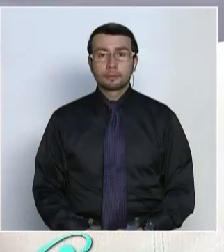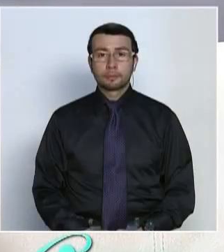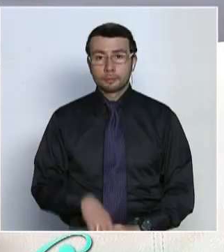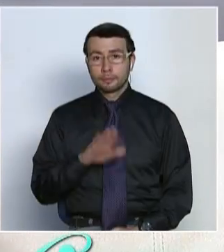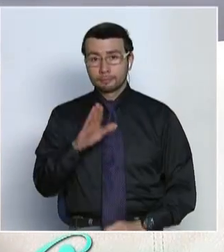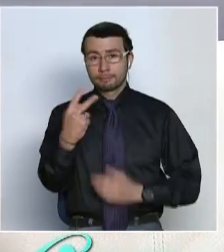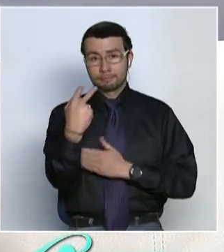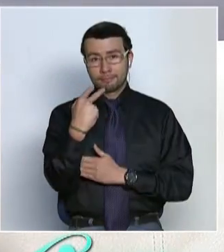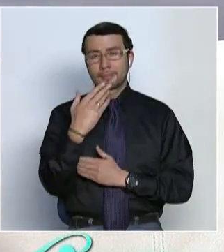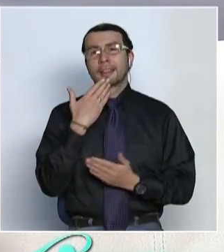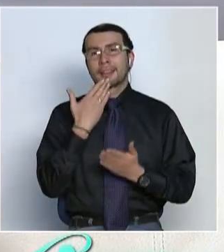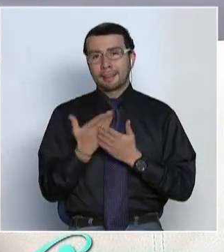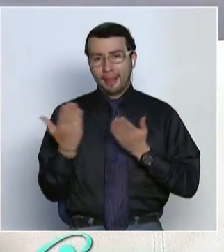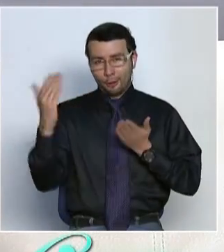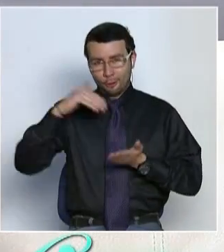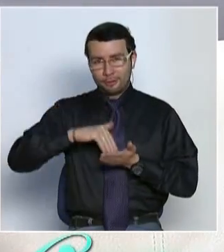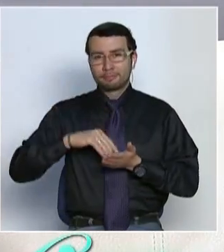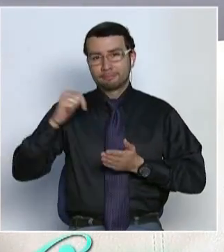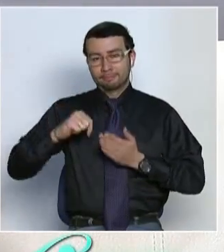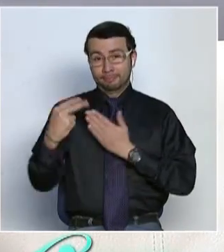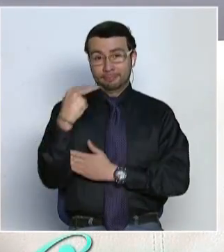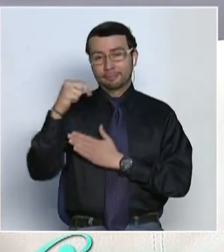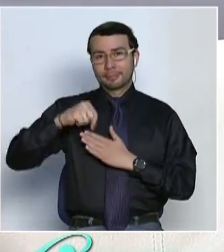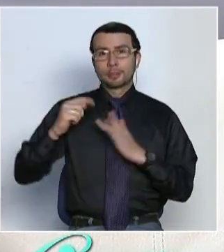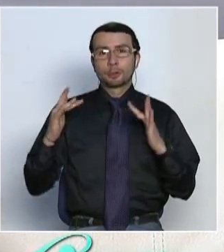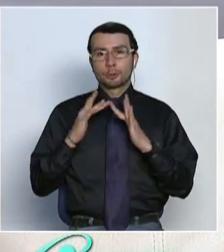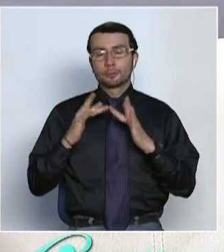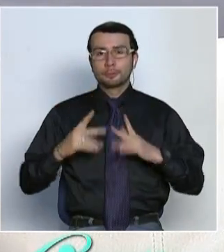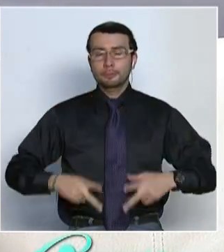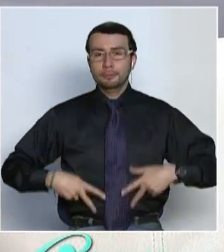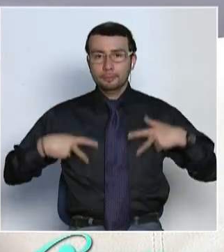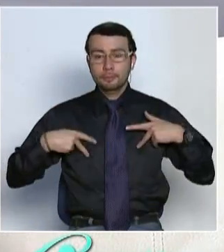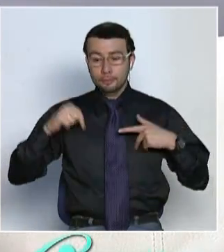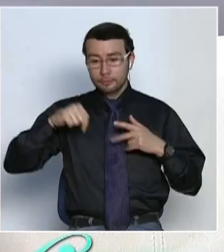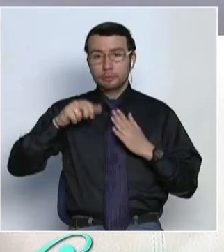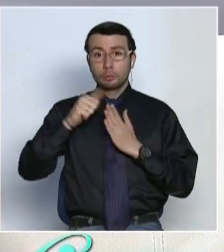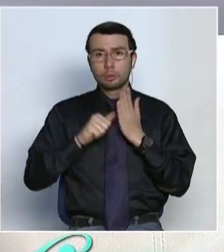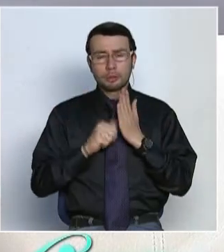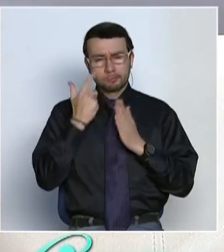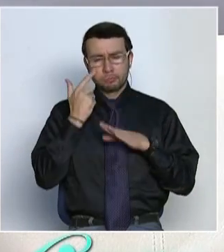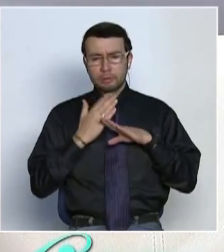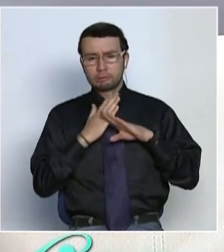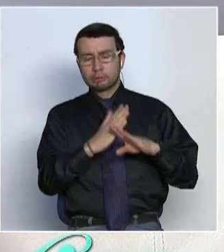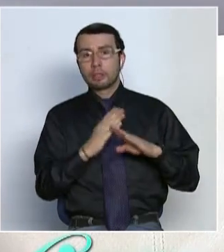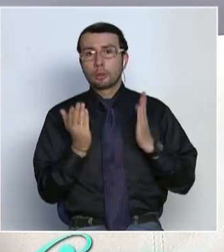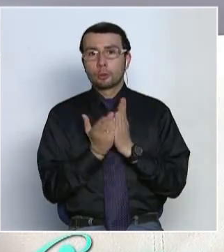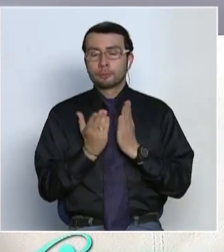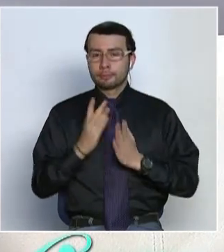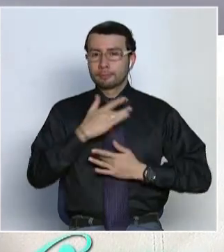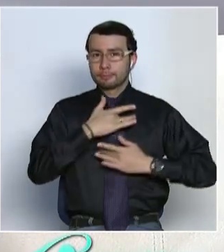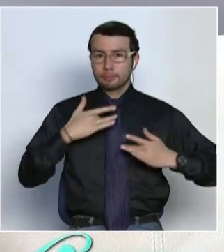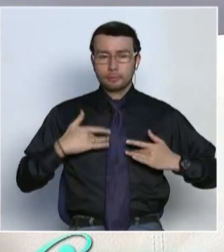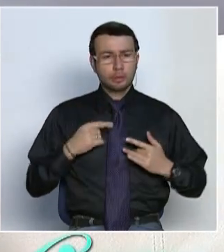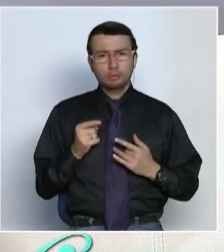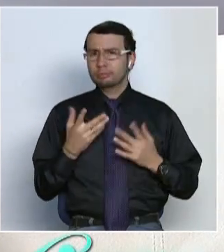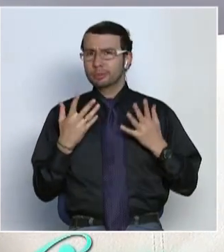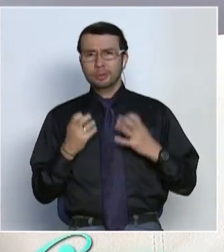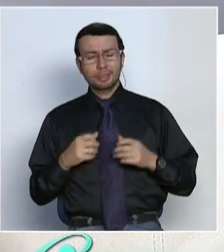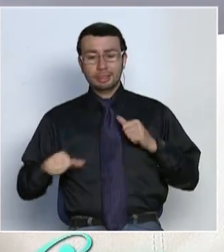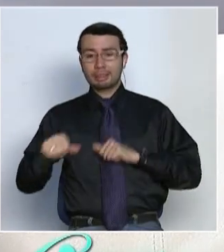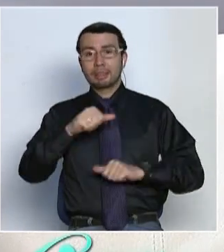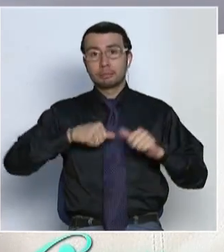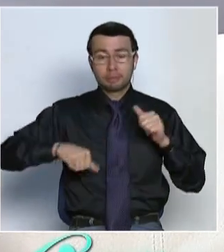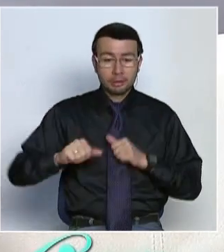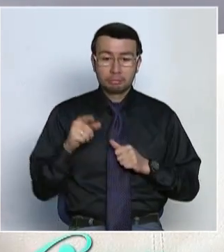Muchas gracias por estar nuevamente con nosotros en una nueva edición de Conexión Vital, un programa de prevención y educación en salud que no pretende reemplazar